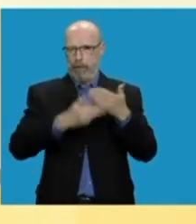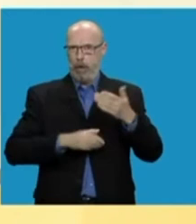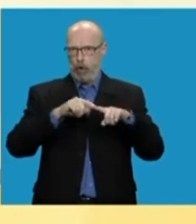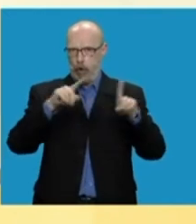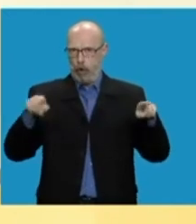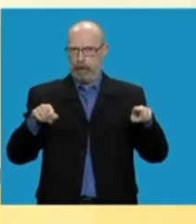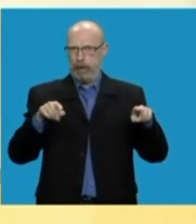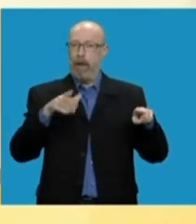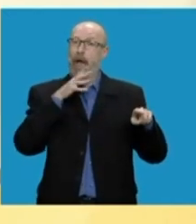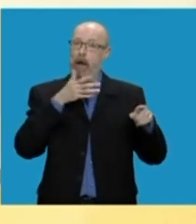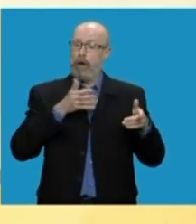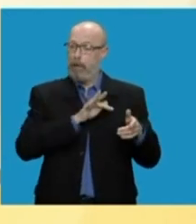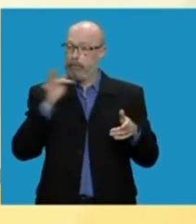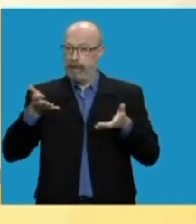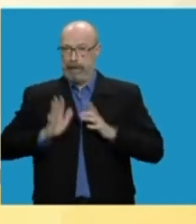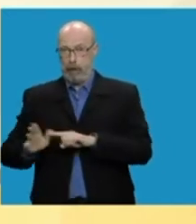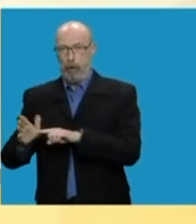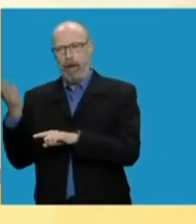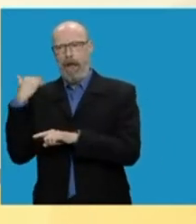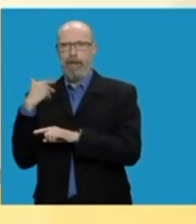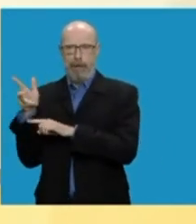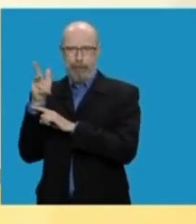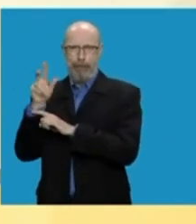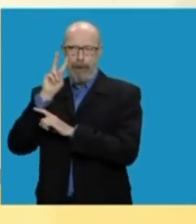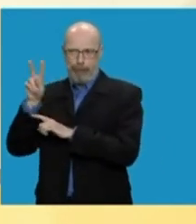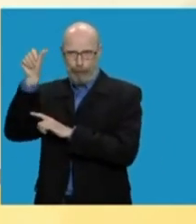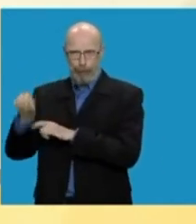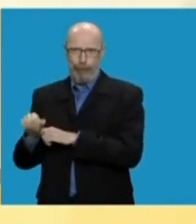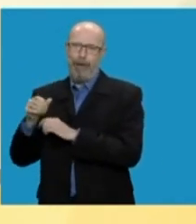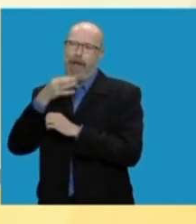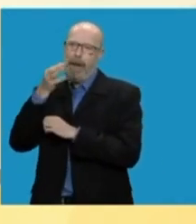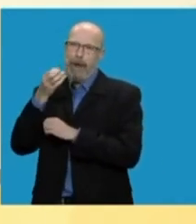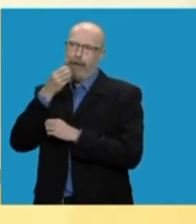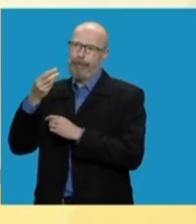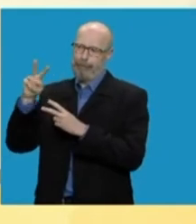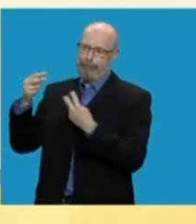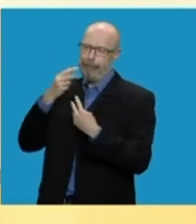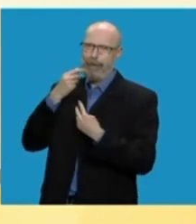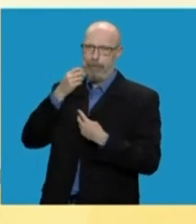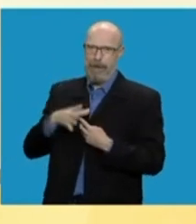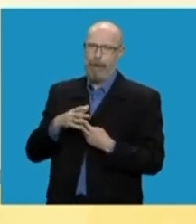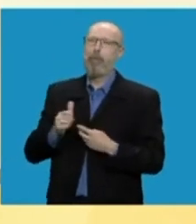Ahora está mi hijo, que es el que ha hablado antes, que ha hablado bien de mí, por si acaso, ¿no?